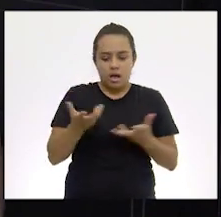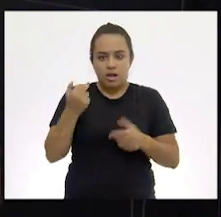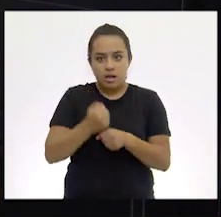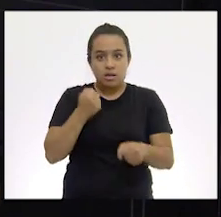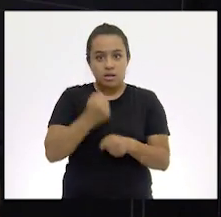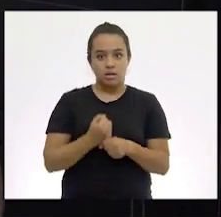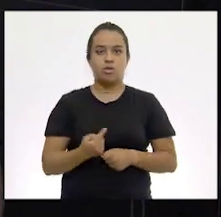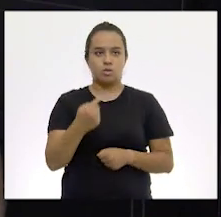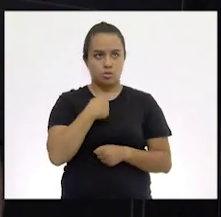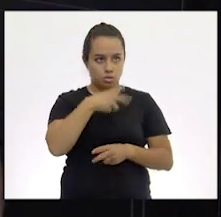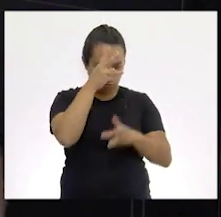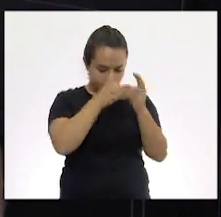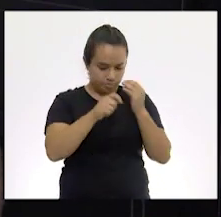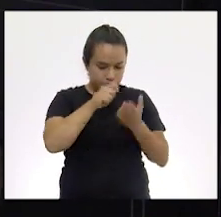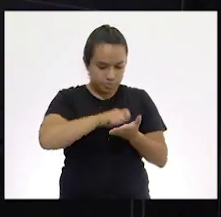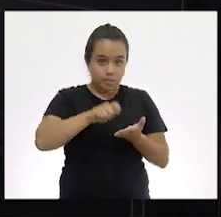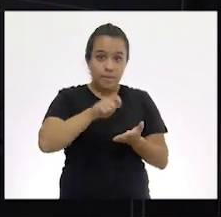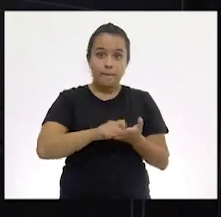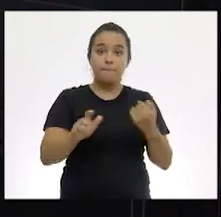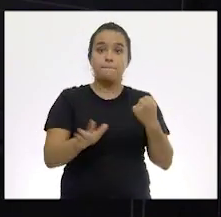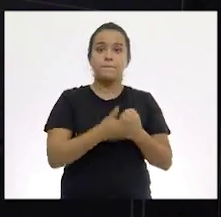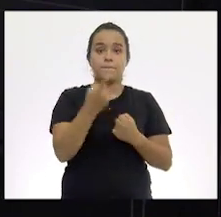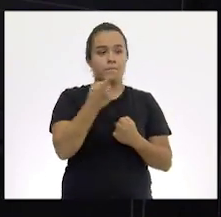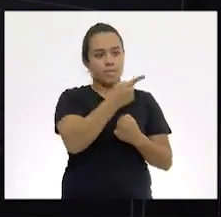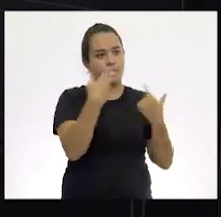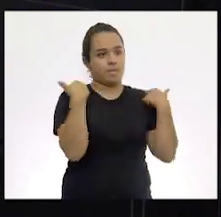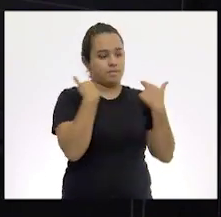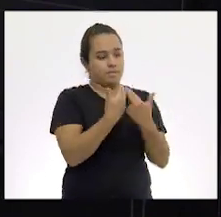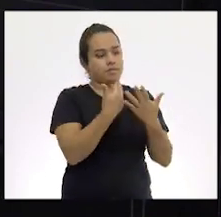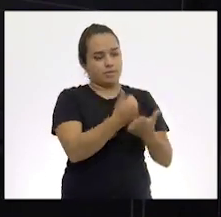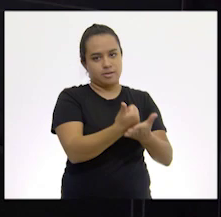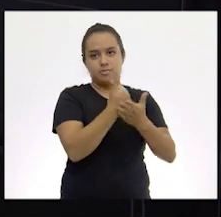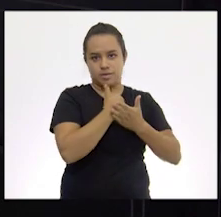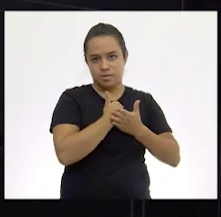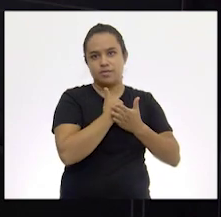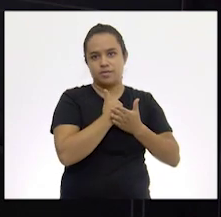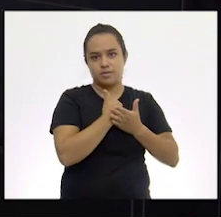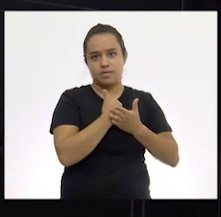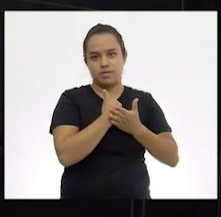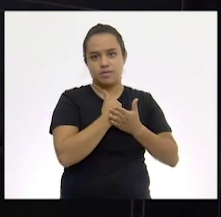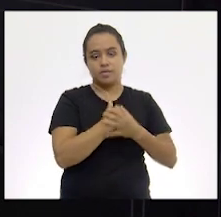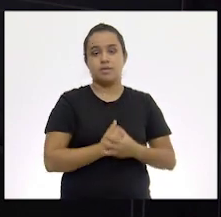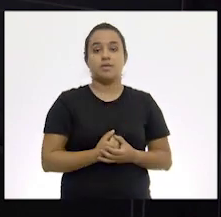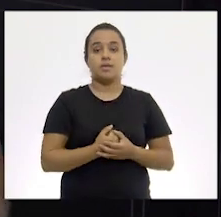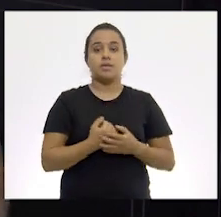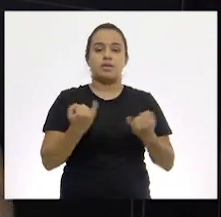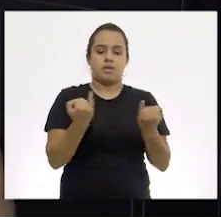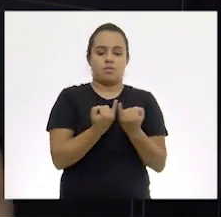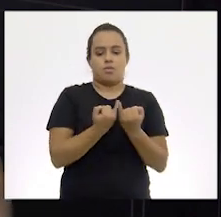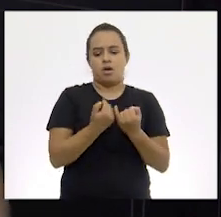aprendí a escribir, es porque la Mareli me ayudó un poco. Y hay a veces que